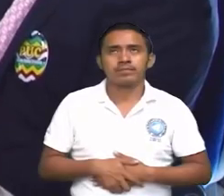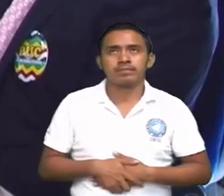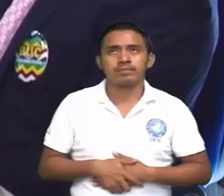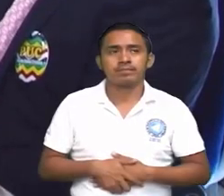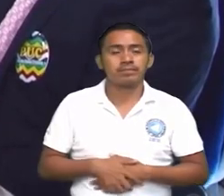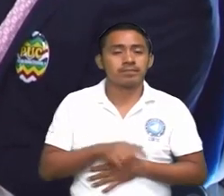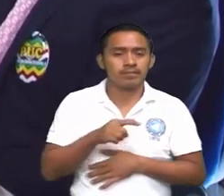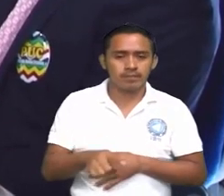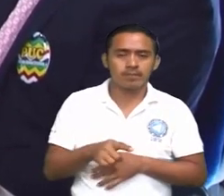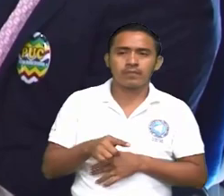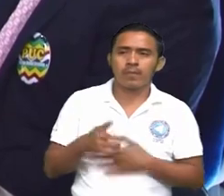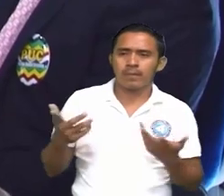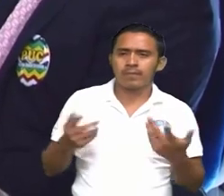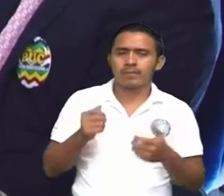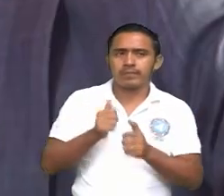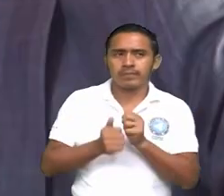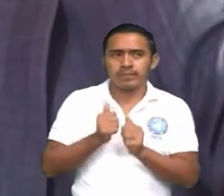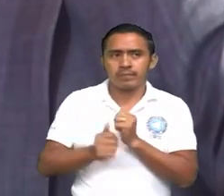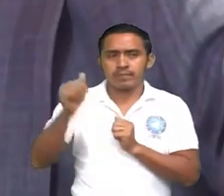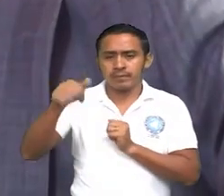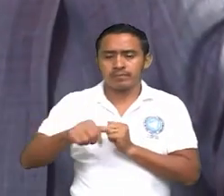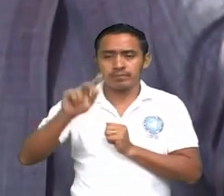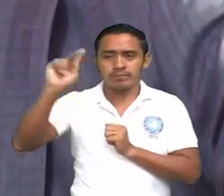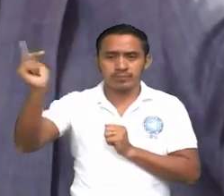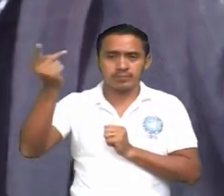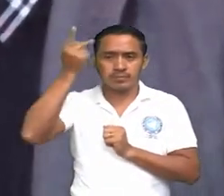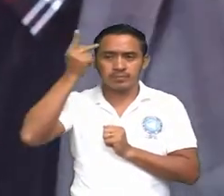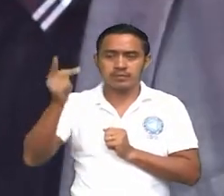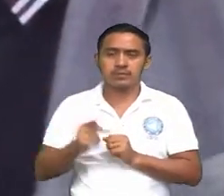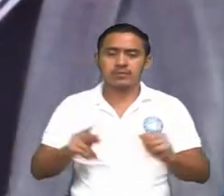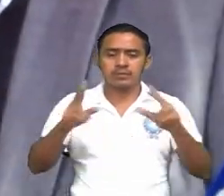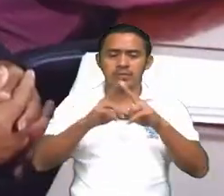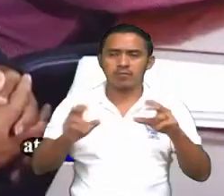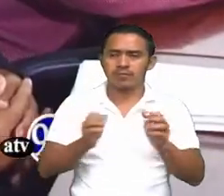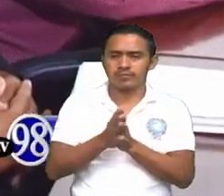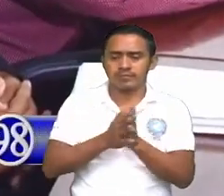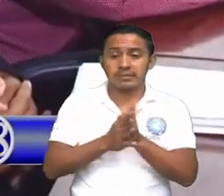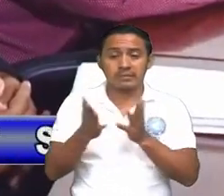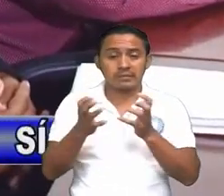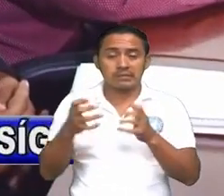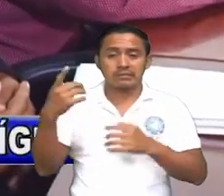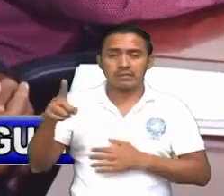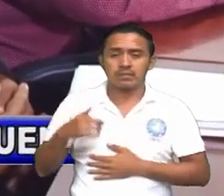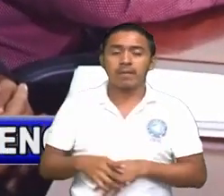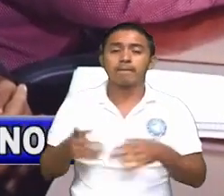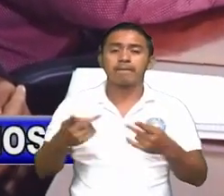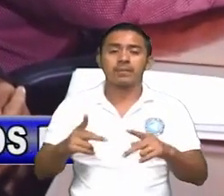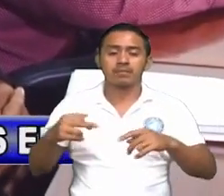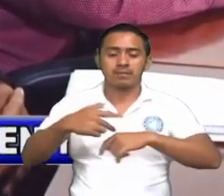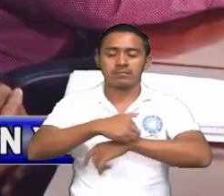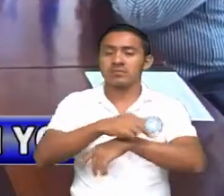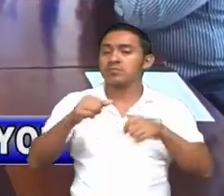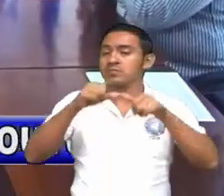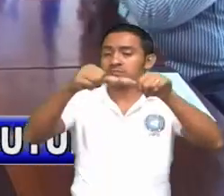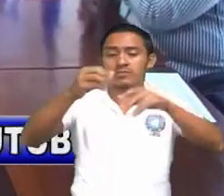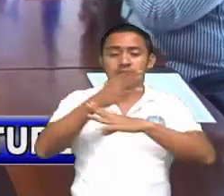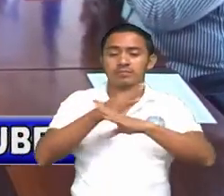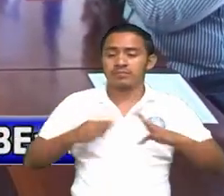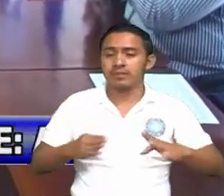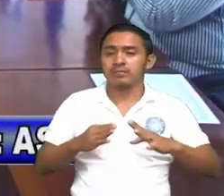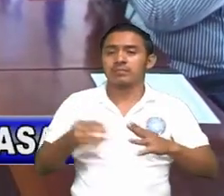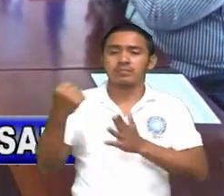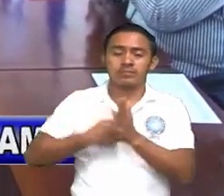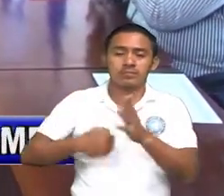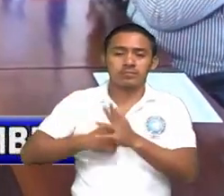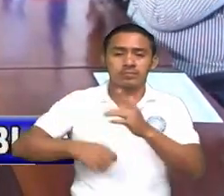Hay una intervención política en nuestro país promovida por los intereses de la derecha, pero el camino sigue siendo la paz, por la cual luchó